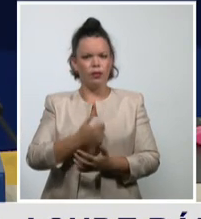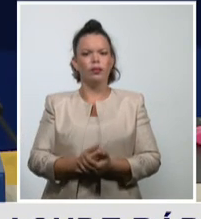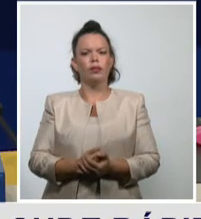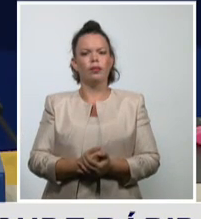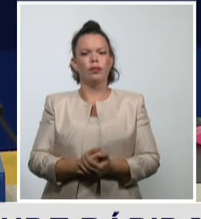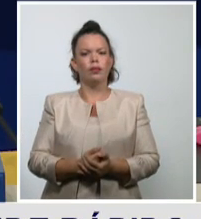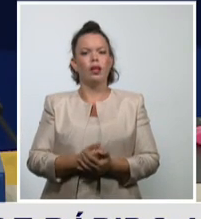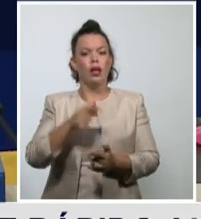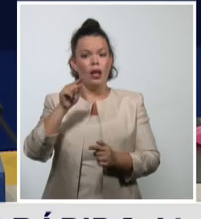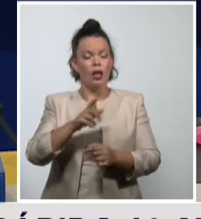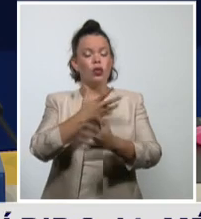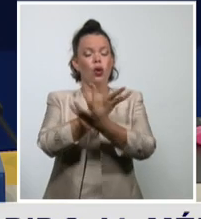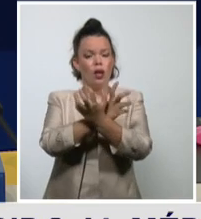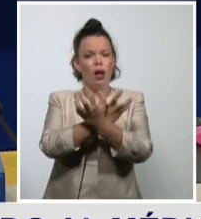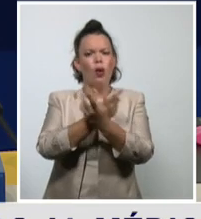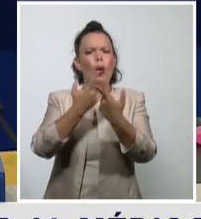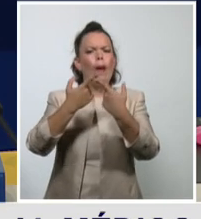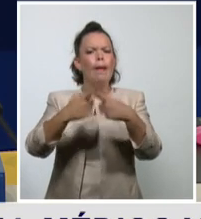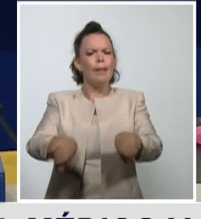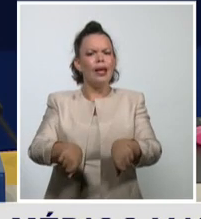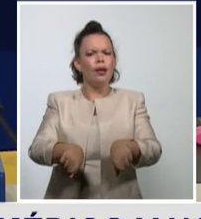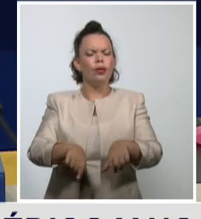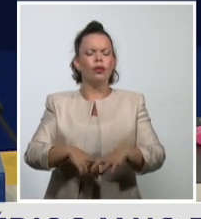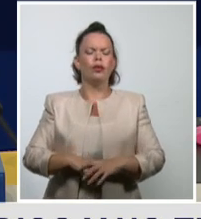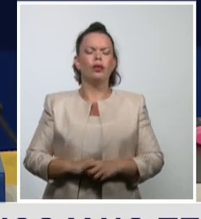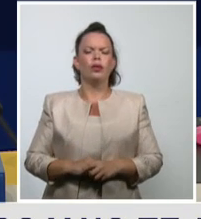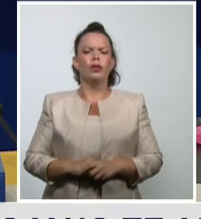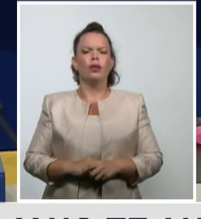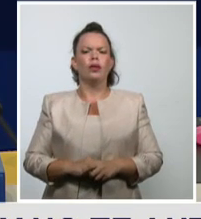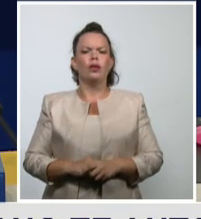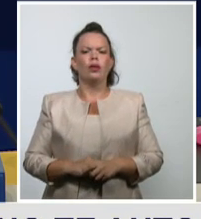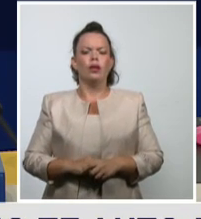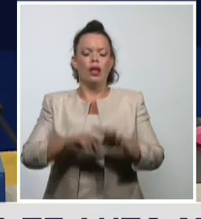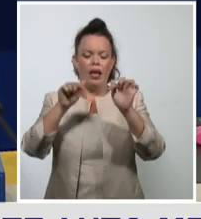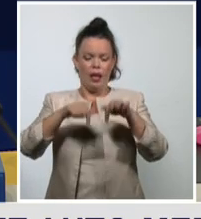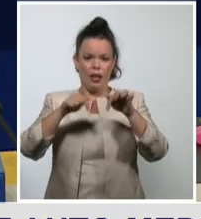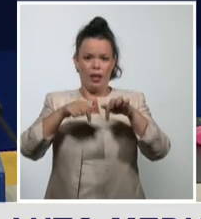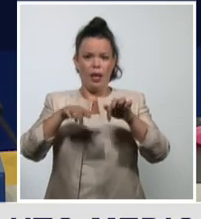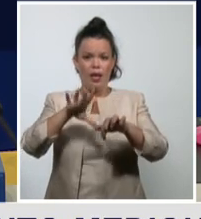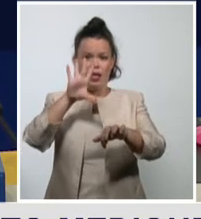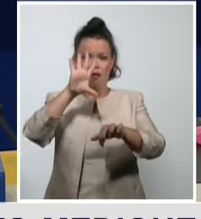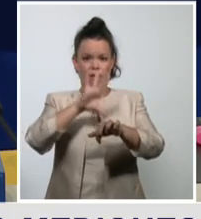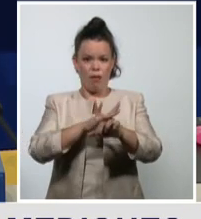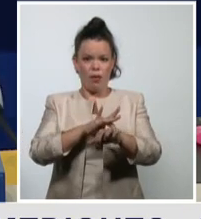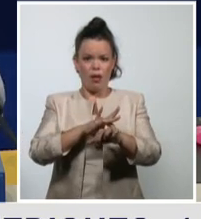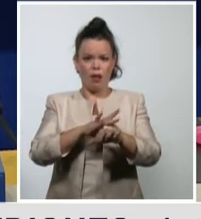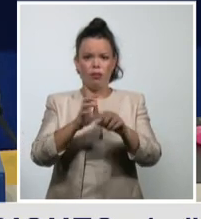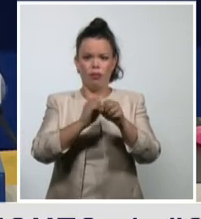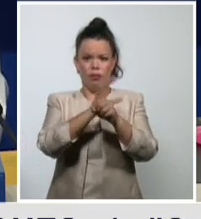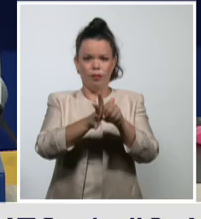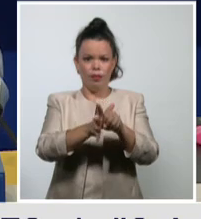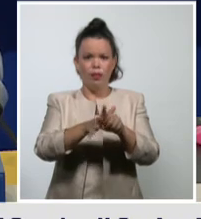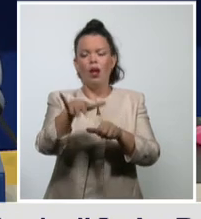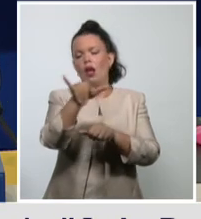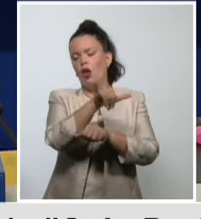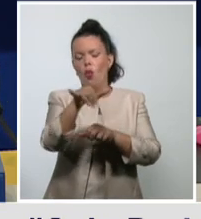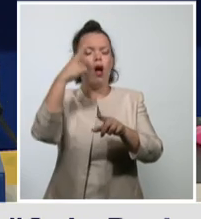manipulación, pero desde el punto de vista de esta enfermedad, al igual que otras enfermedades